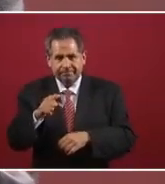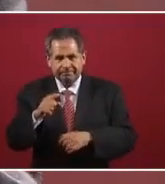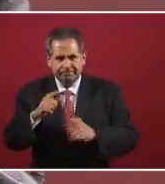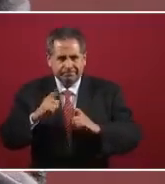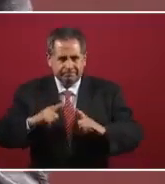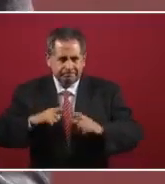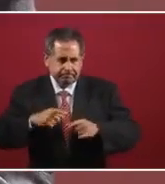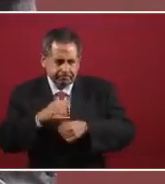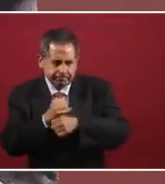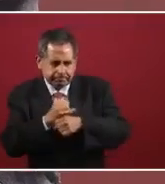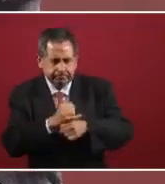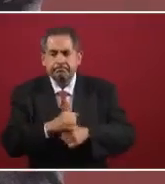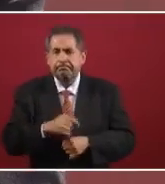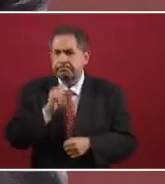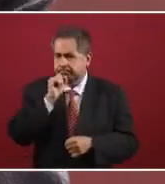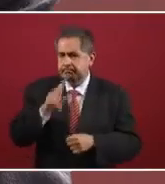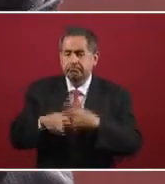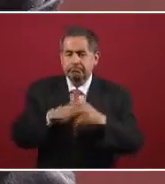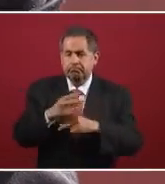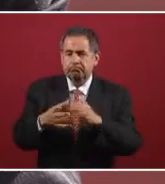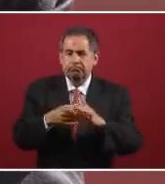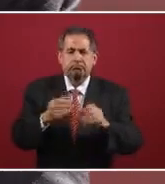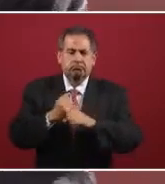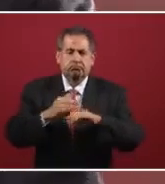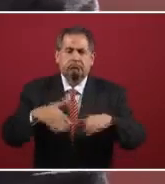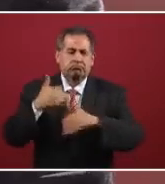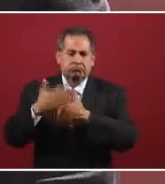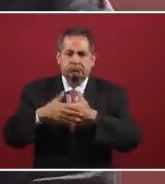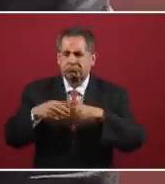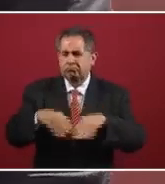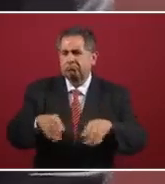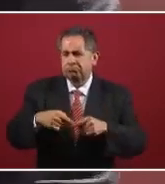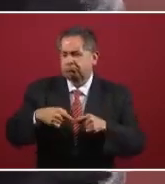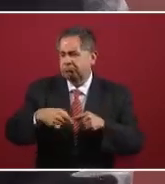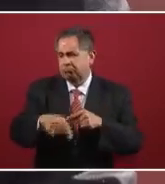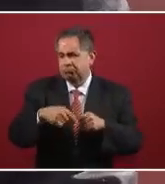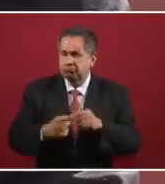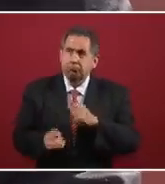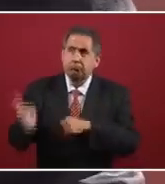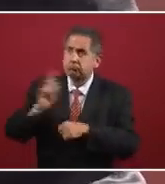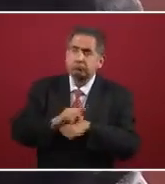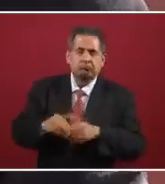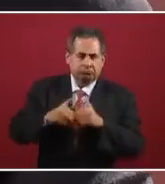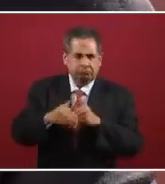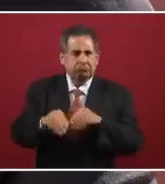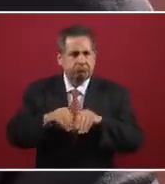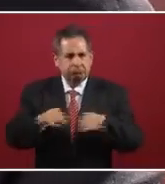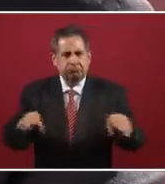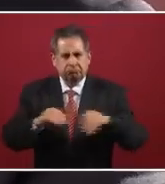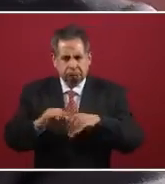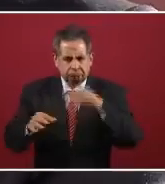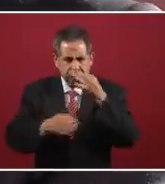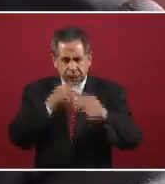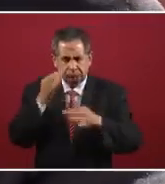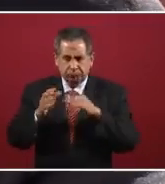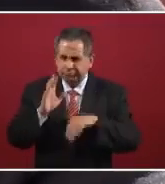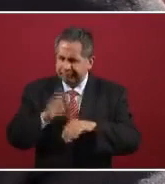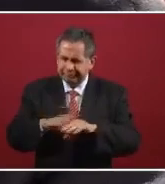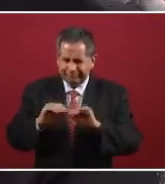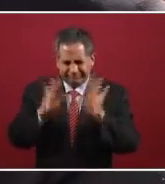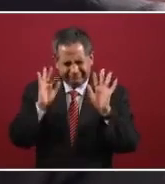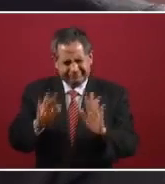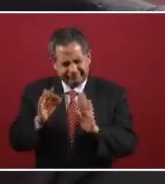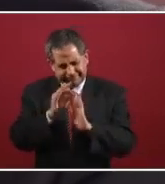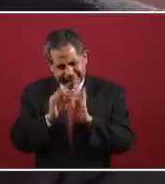y nosotros vamos a informar en el transcurso del día con más